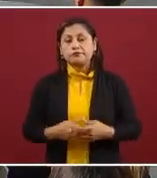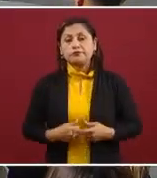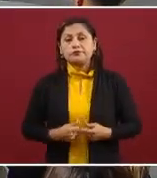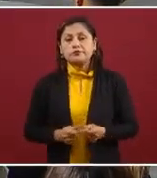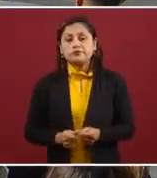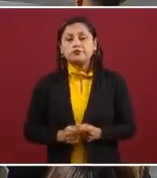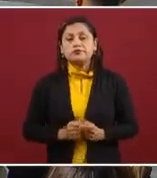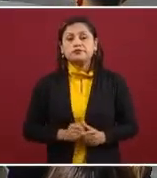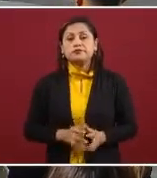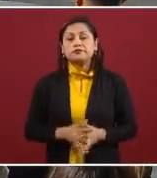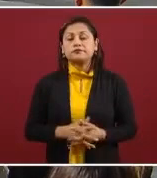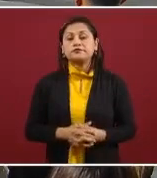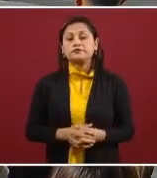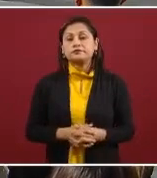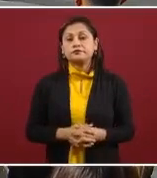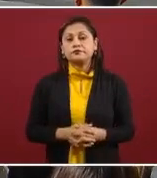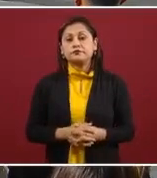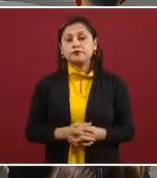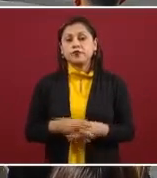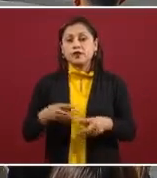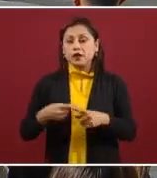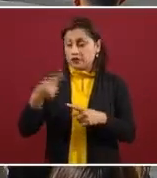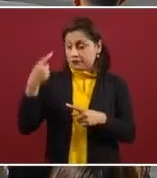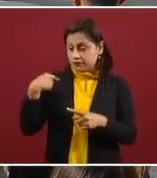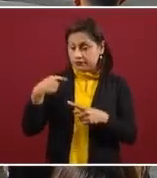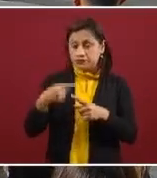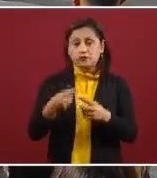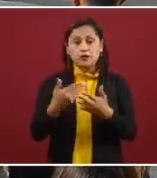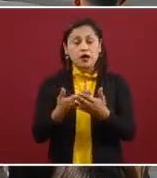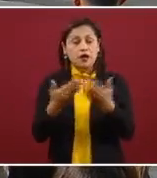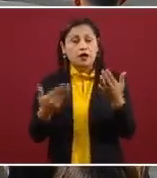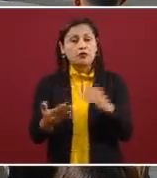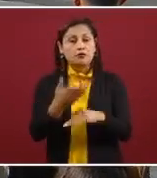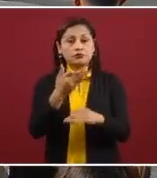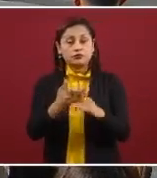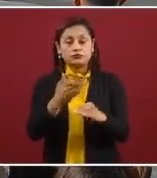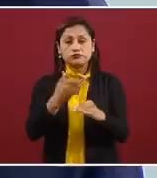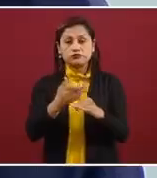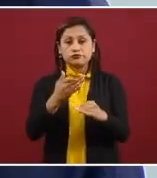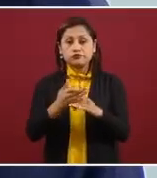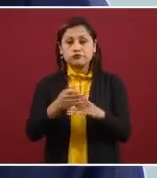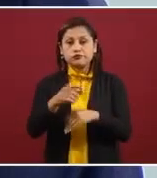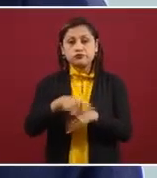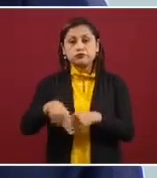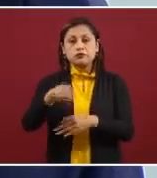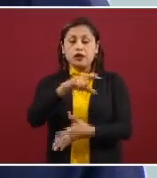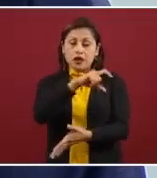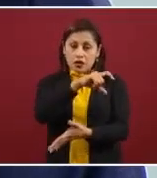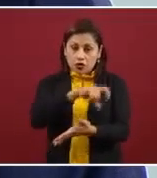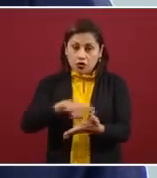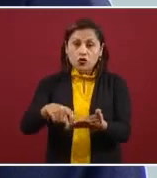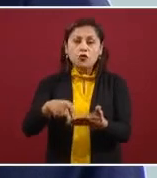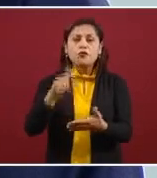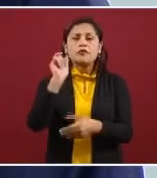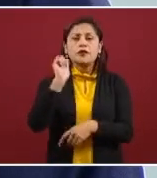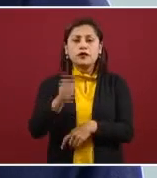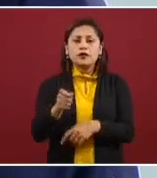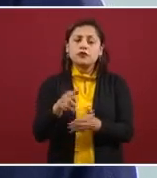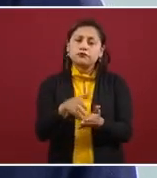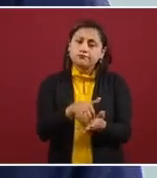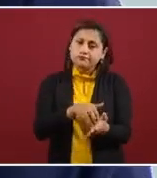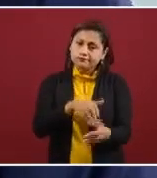A la fecha, la compra consolidada va a generar ahorro, va a fortalecer